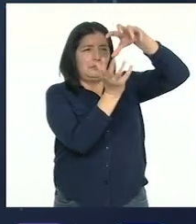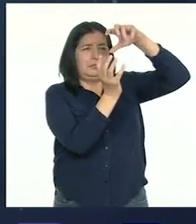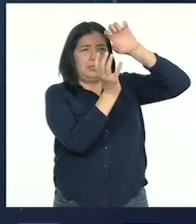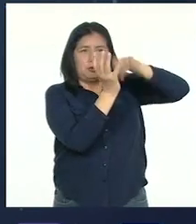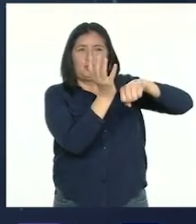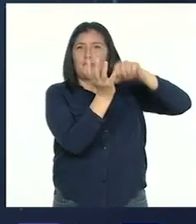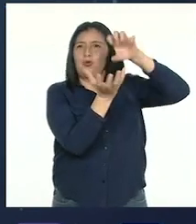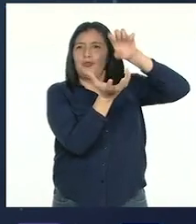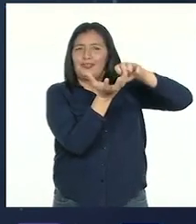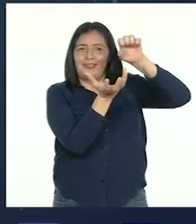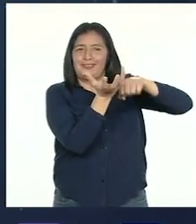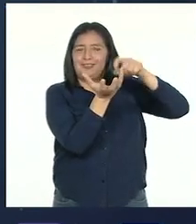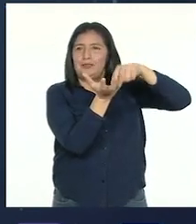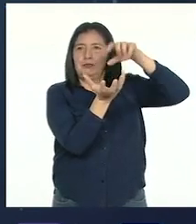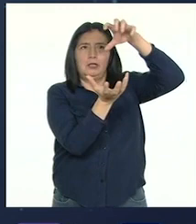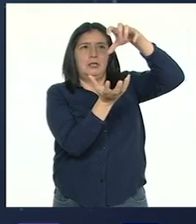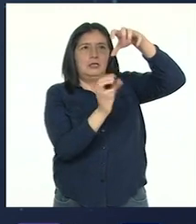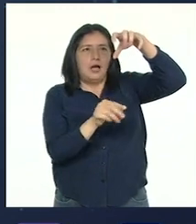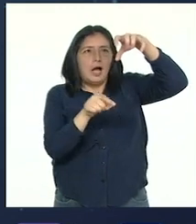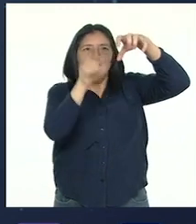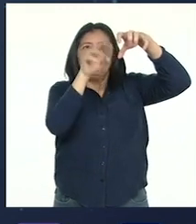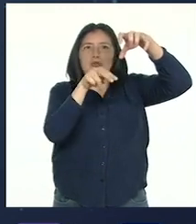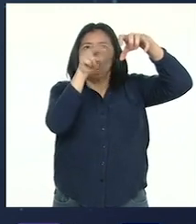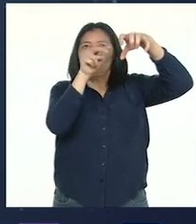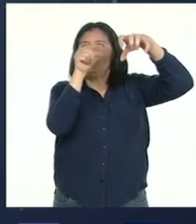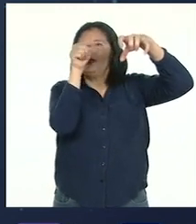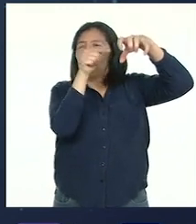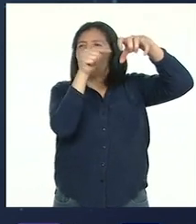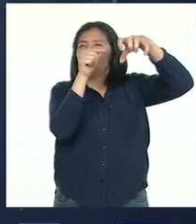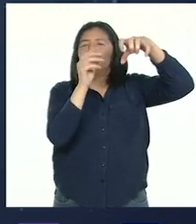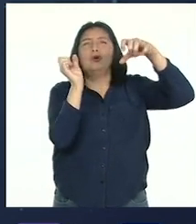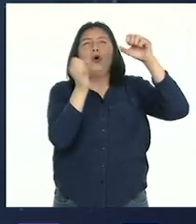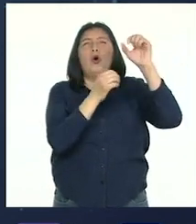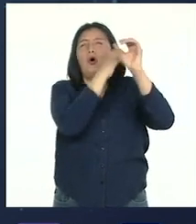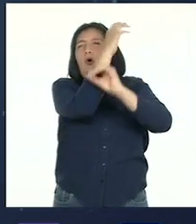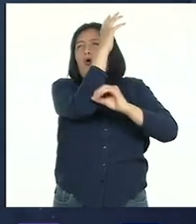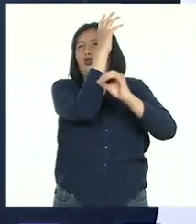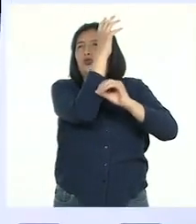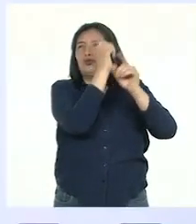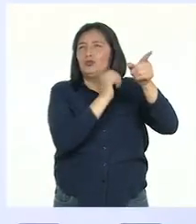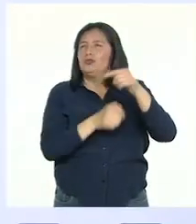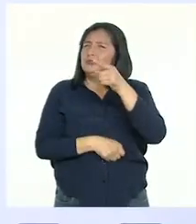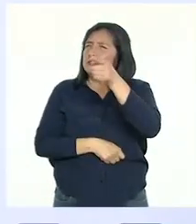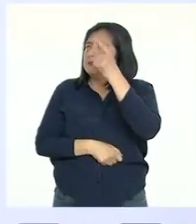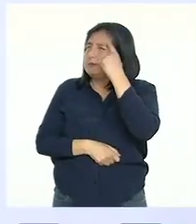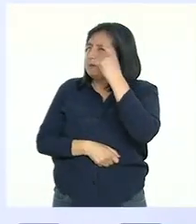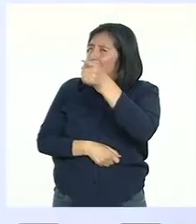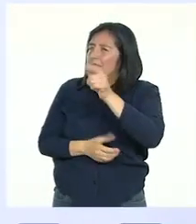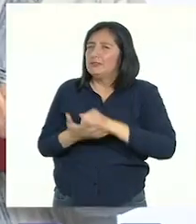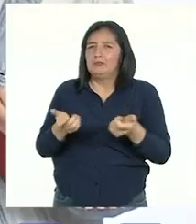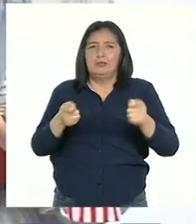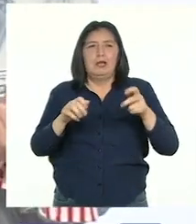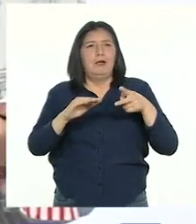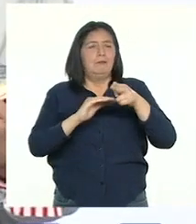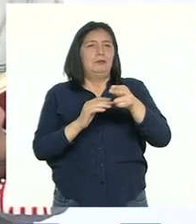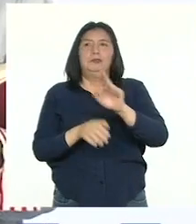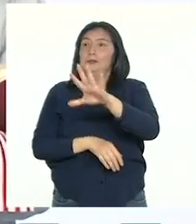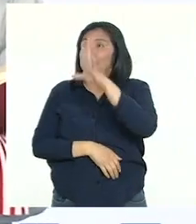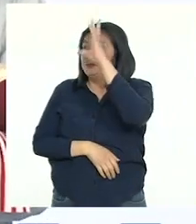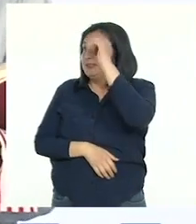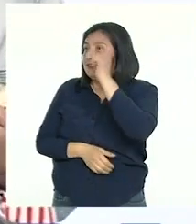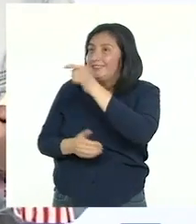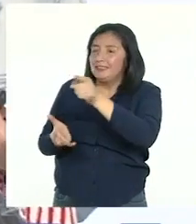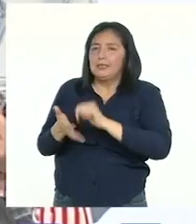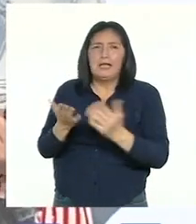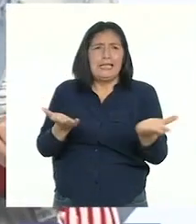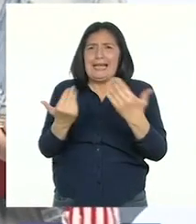mientras que en el hemisferio norte están en otoño. ¿Qué te parece si vamos a una pausa? Chicas y chicos en